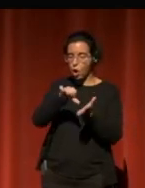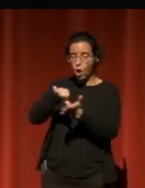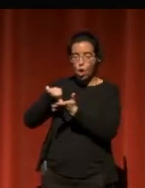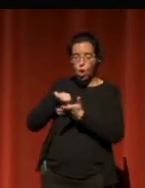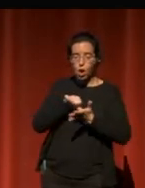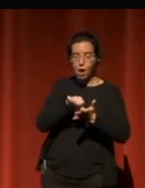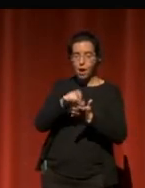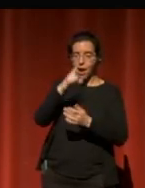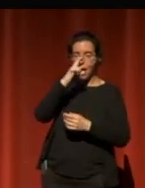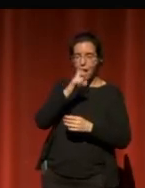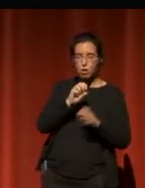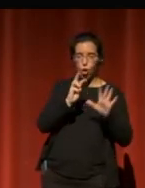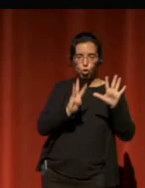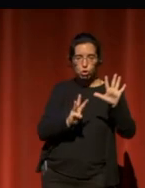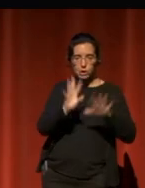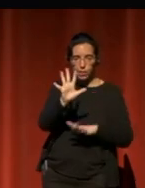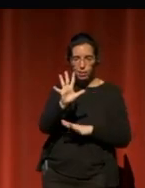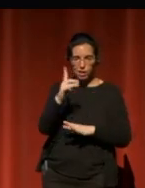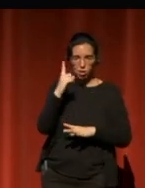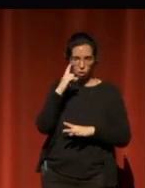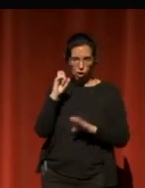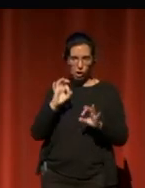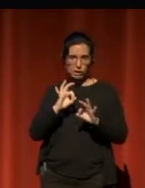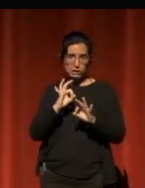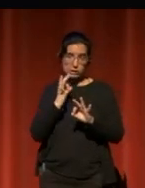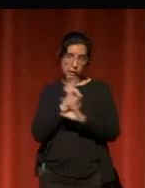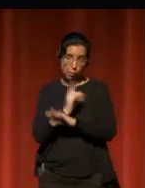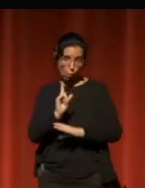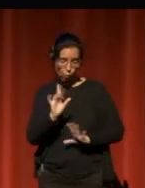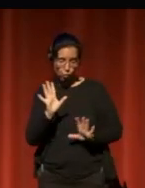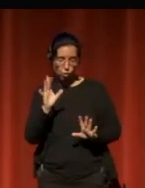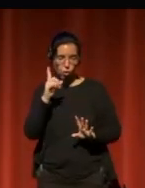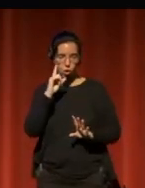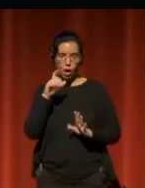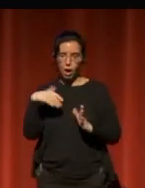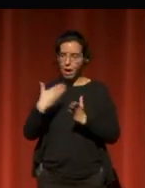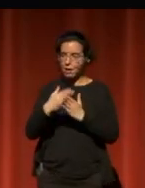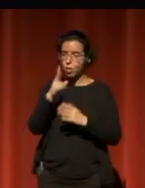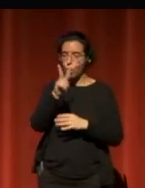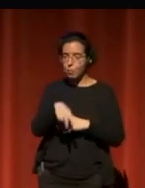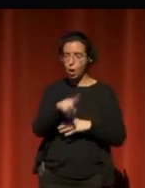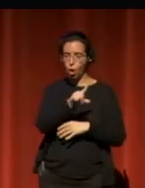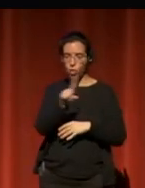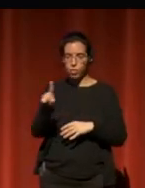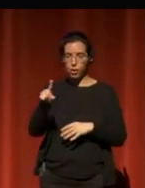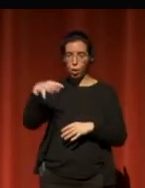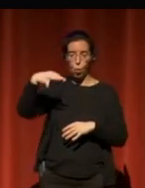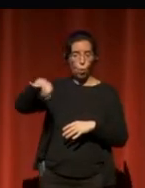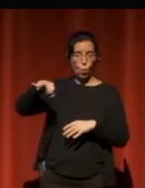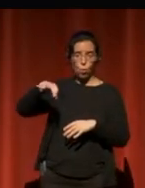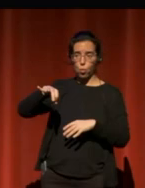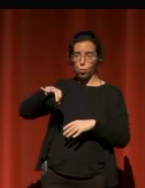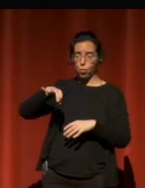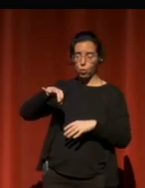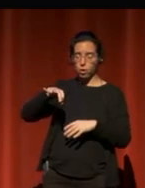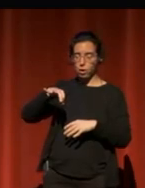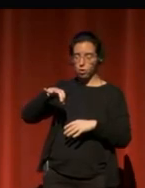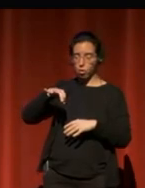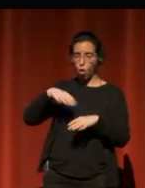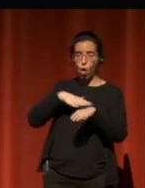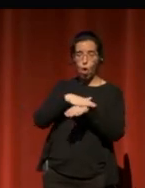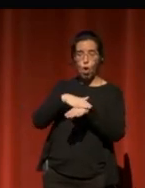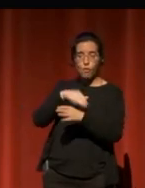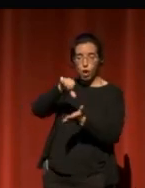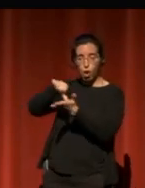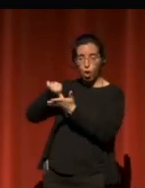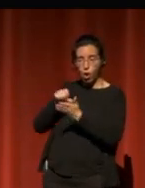del año 85, si no me equivoco, revisada en 2011 y no para bien, la única obligación que impone a los gobiernos